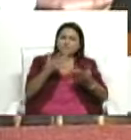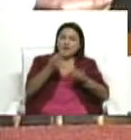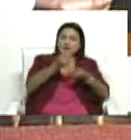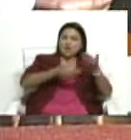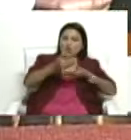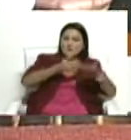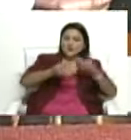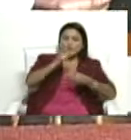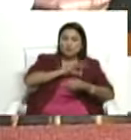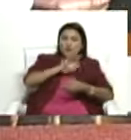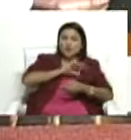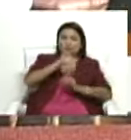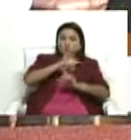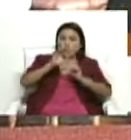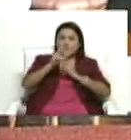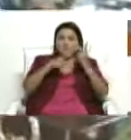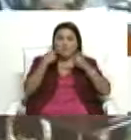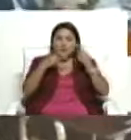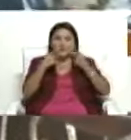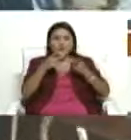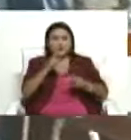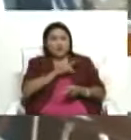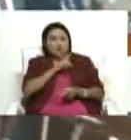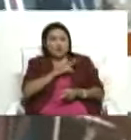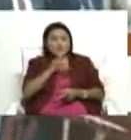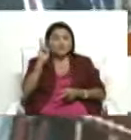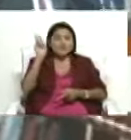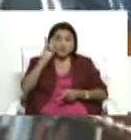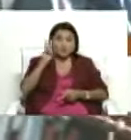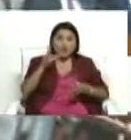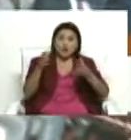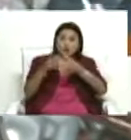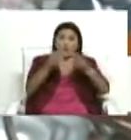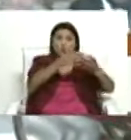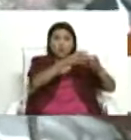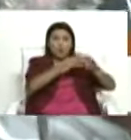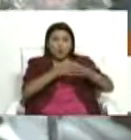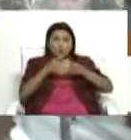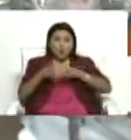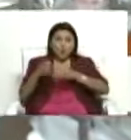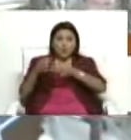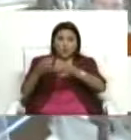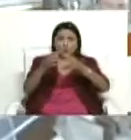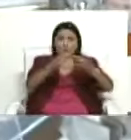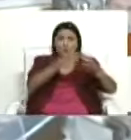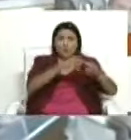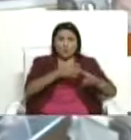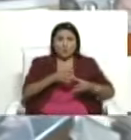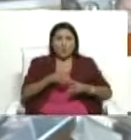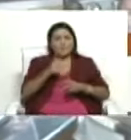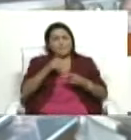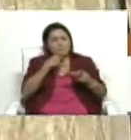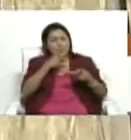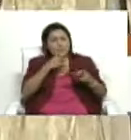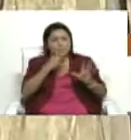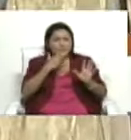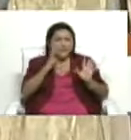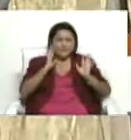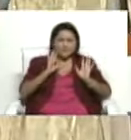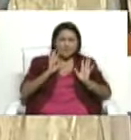social, cultural, política, religiosa del país. En el aspecto político, solamente